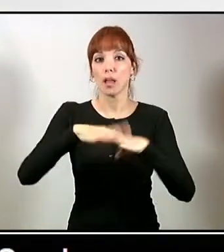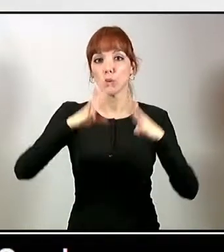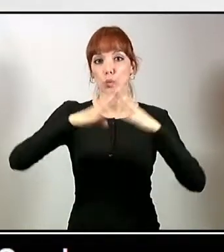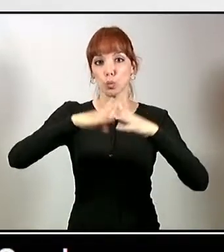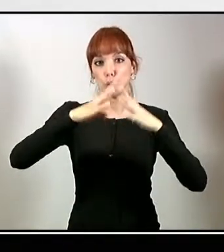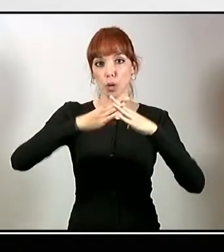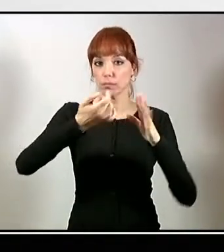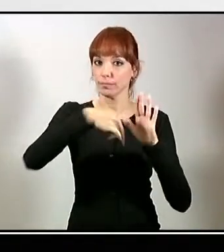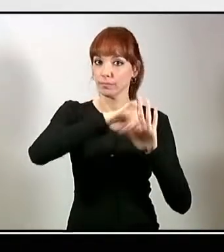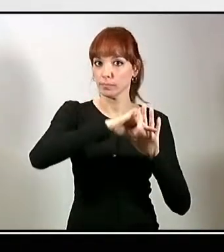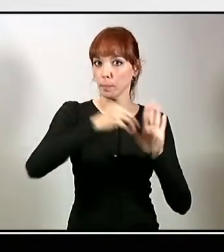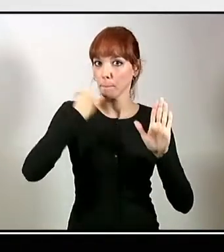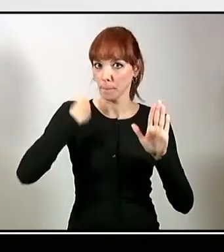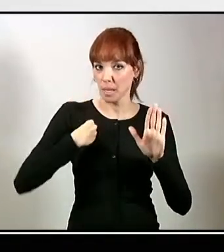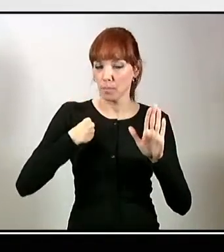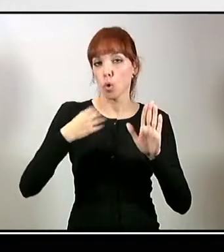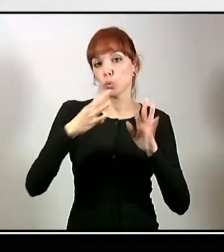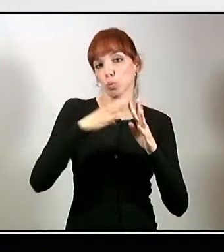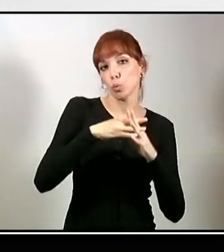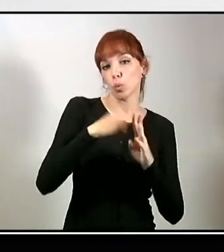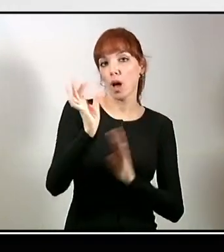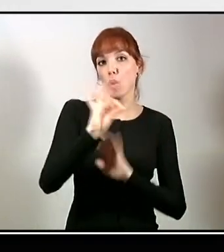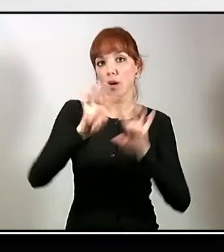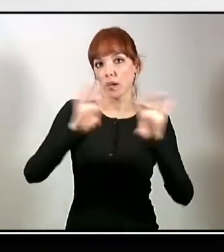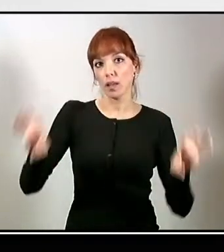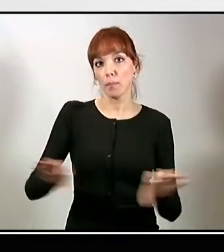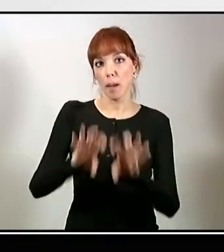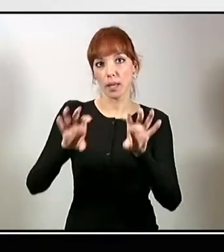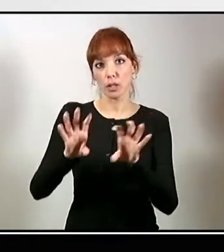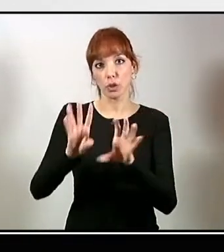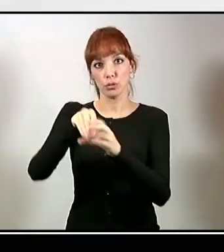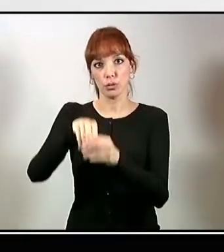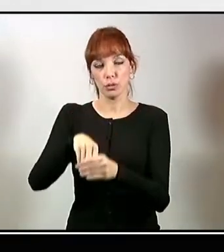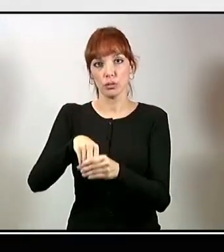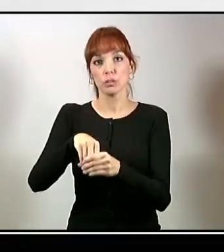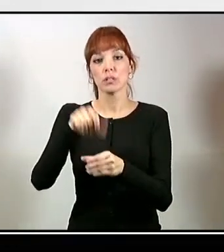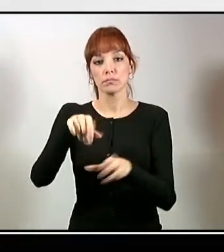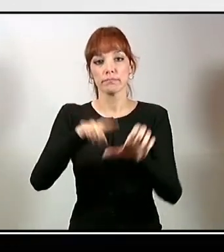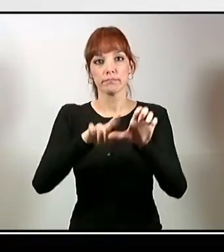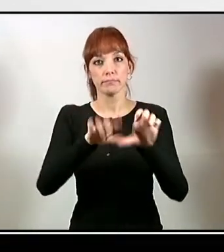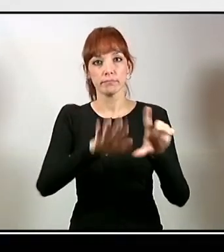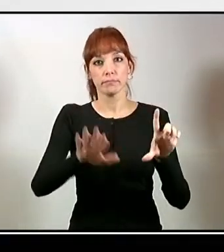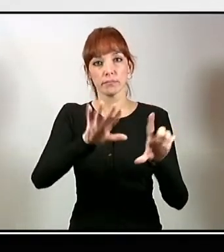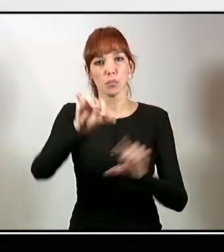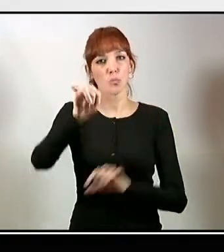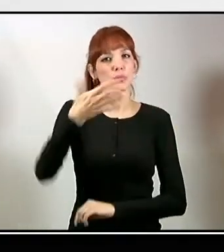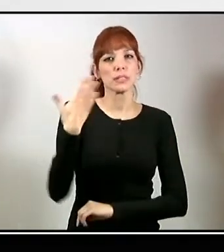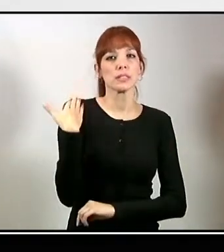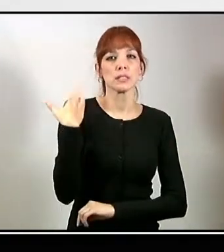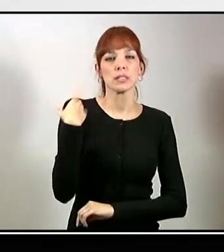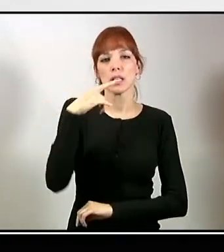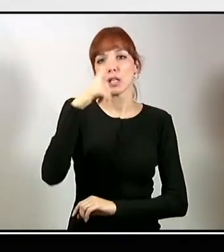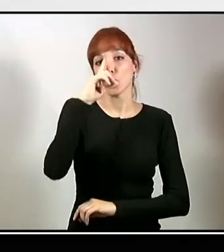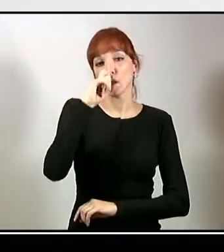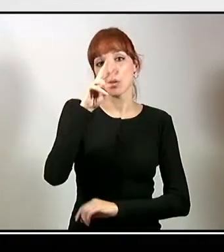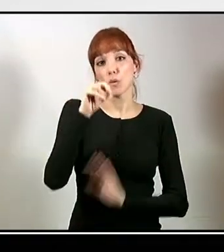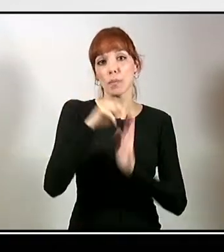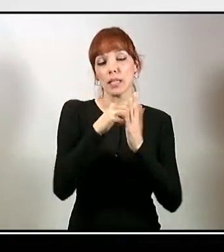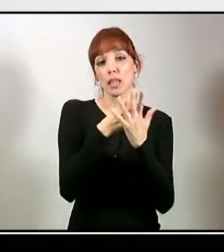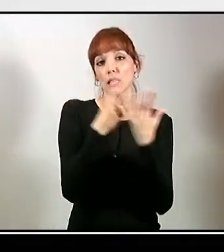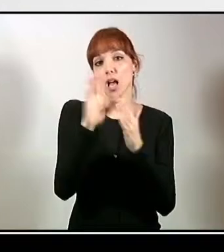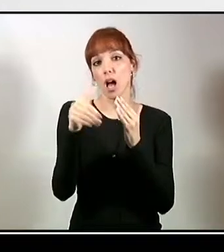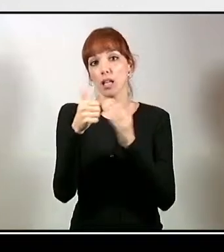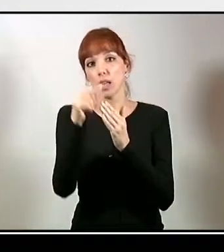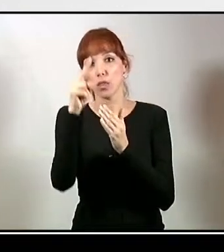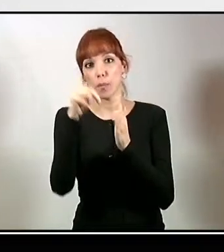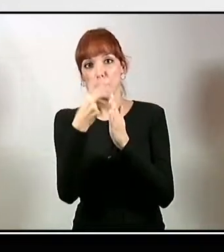infraestructuras y equipamientos educativos de Extremadura, que se aprobó para el periodo 2016-2020, pero como ustedes